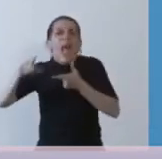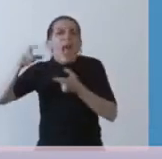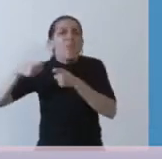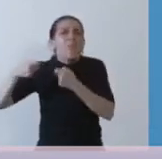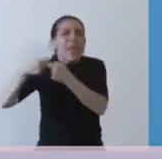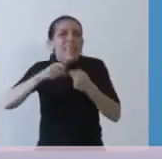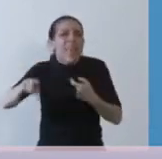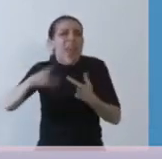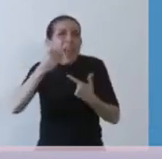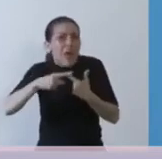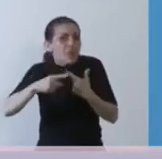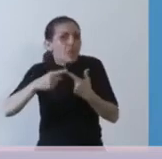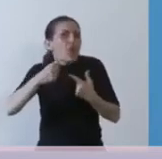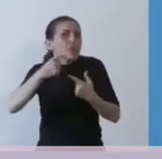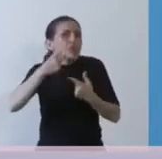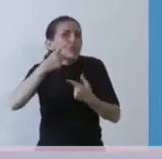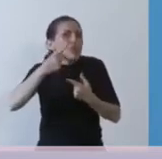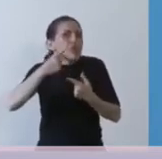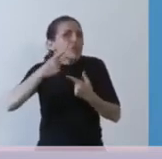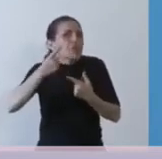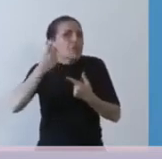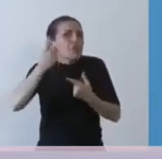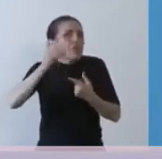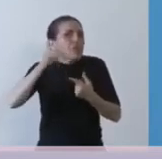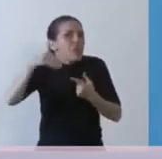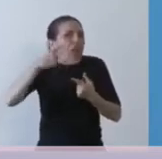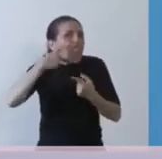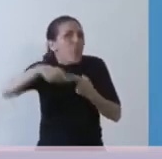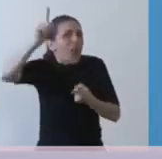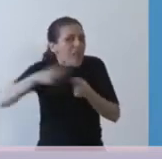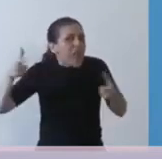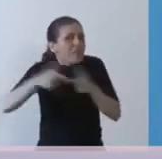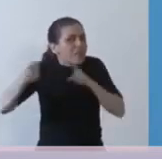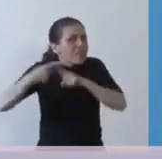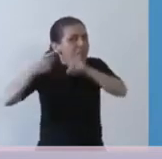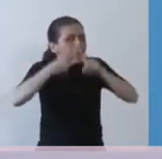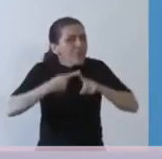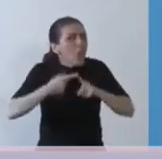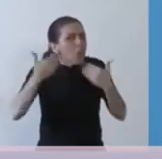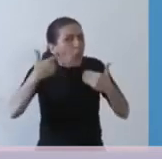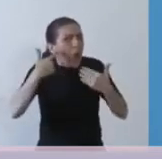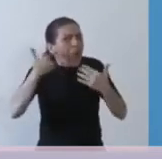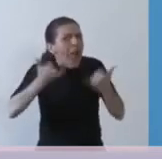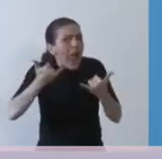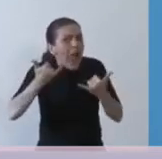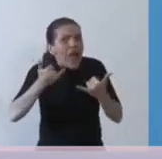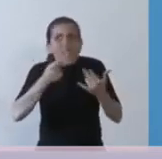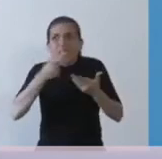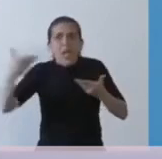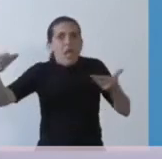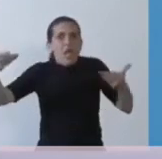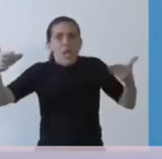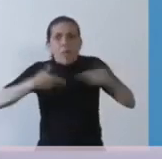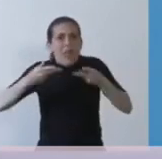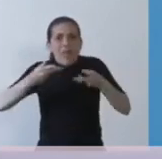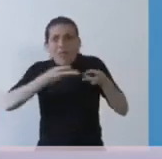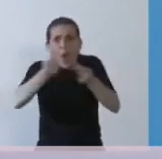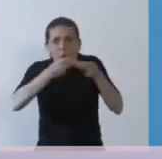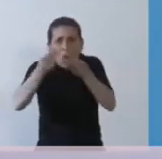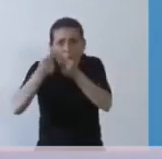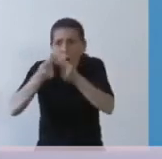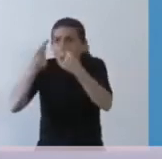varias veces al día y entendemos que es perfectamente eh factible abastecer este aumento de demanda que tiene que ver con esta situación